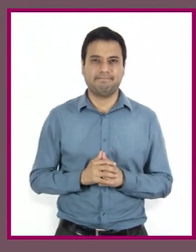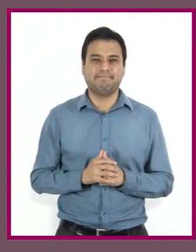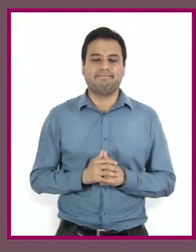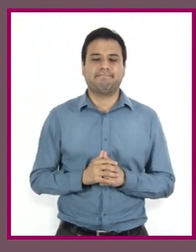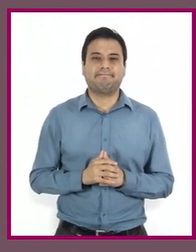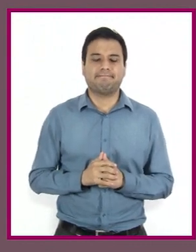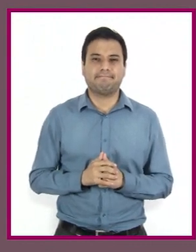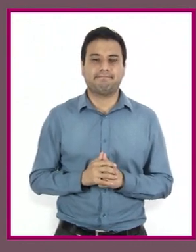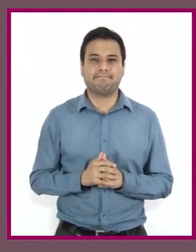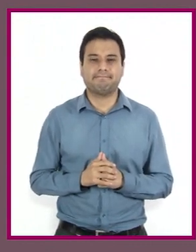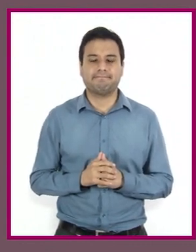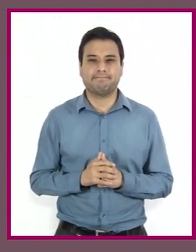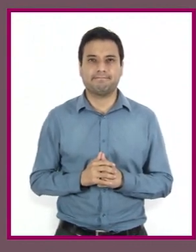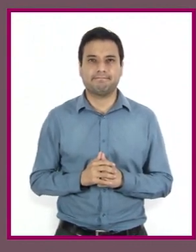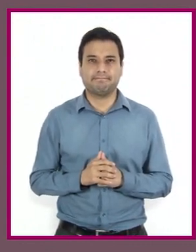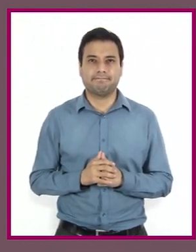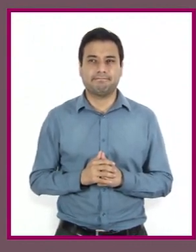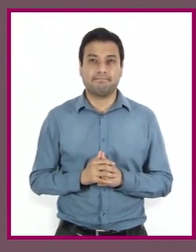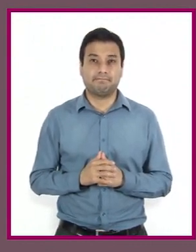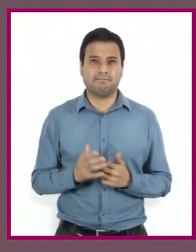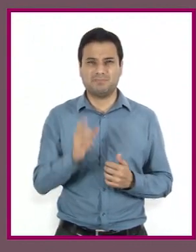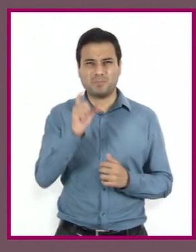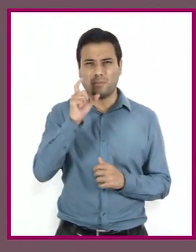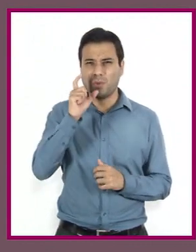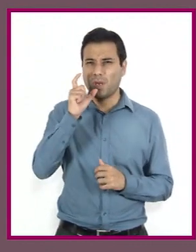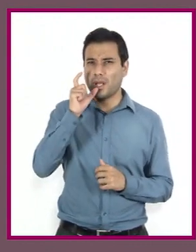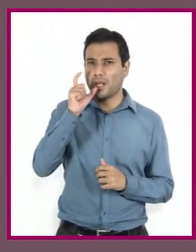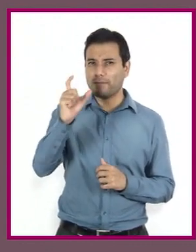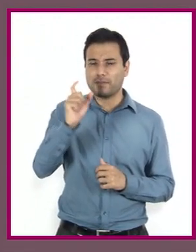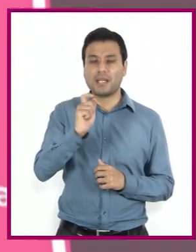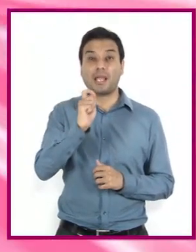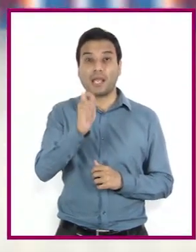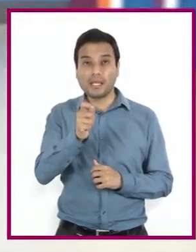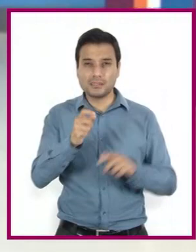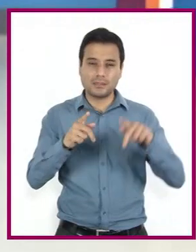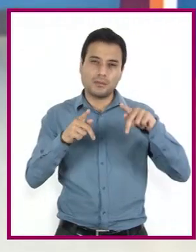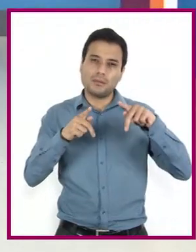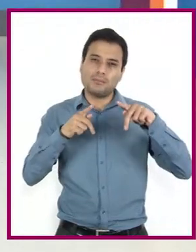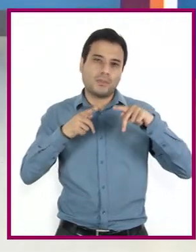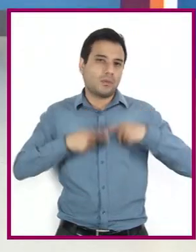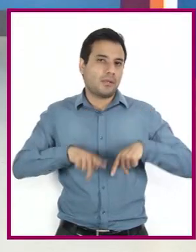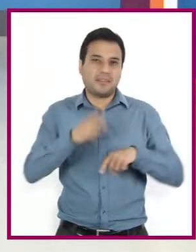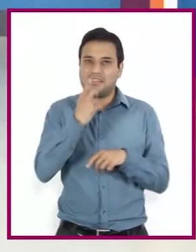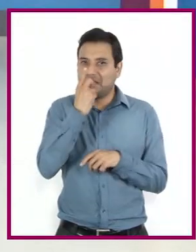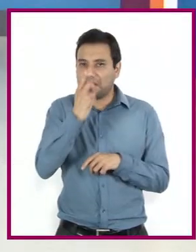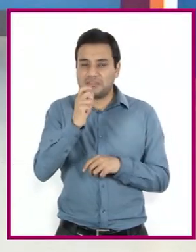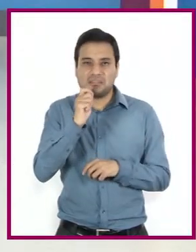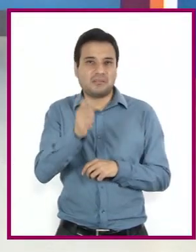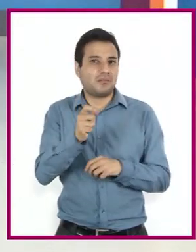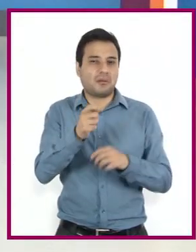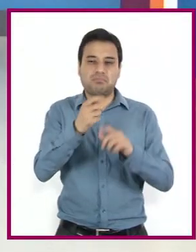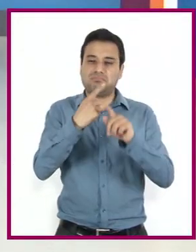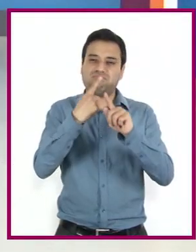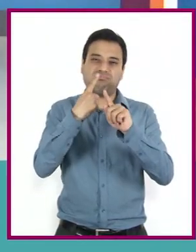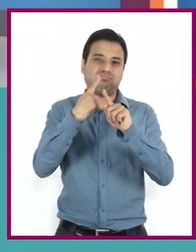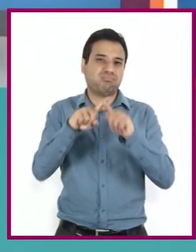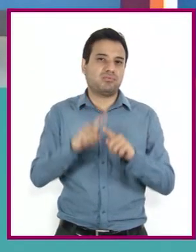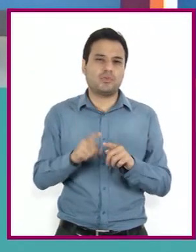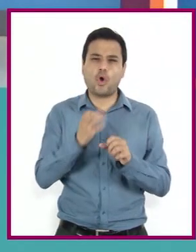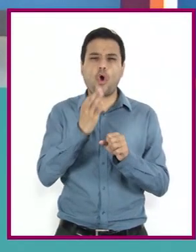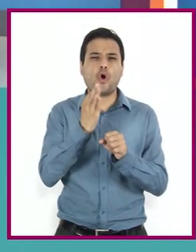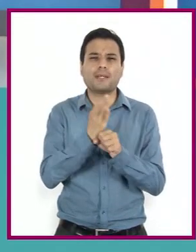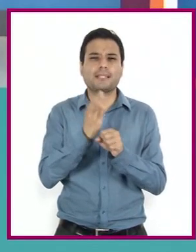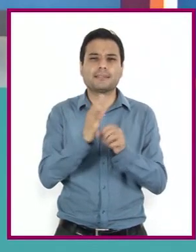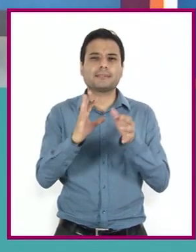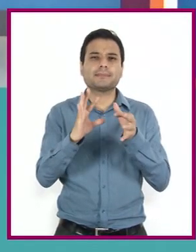han establecido una infinidad de significados para este concepto. Para el tema de esta sesión, partiremos de que